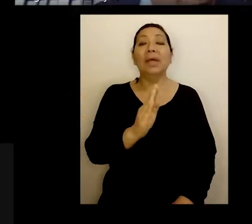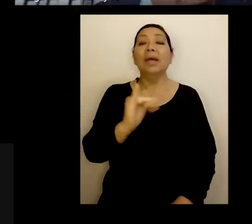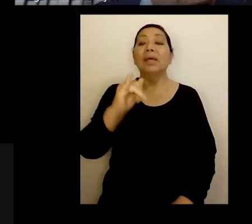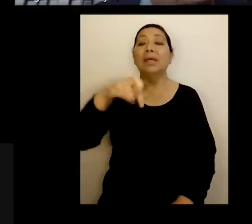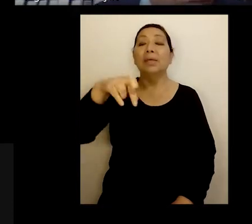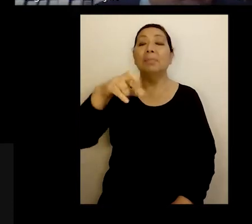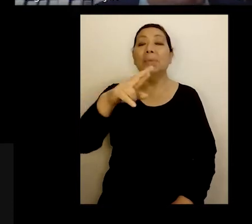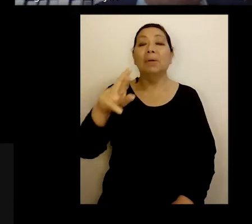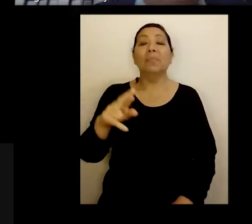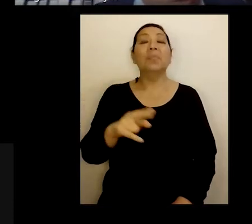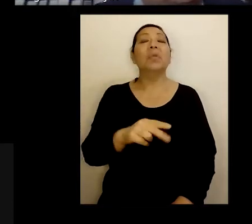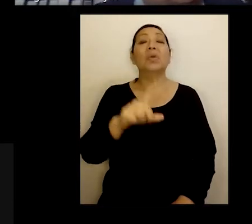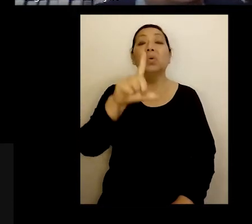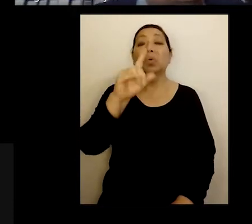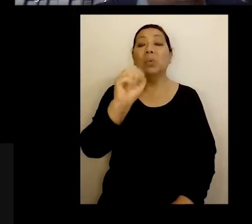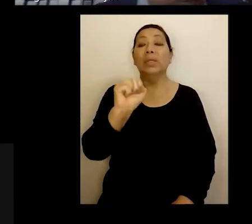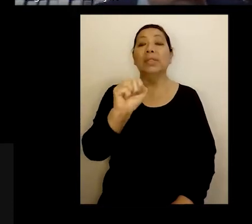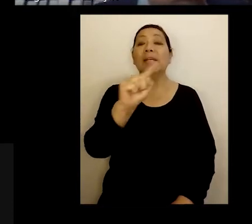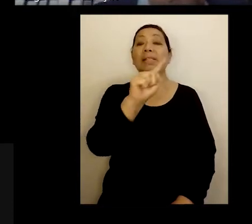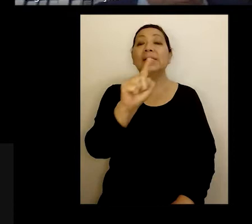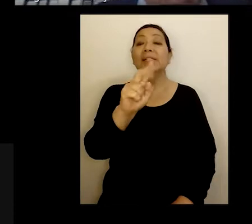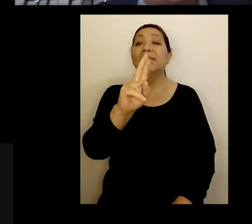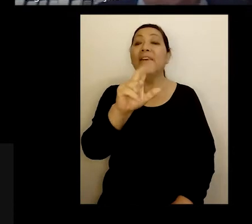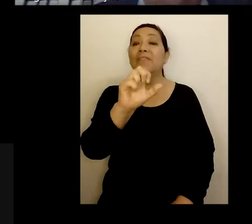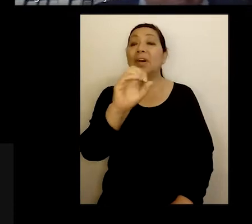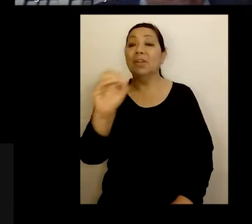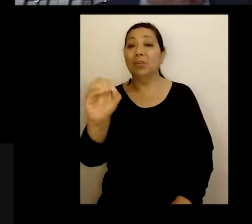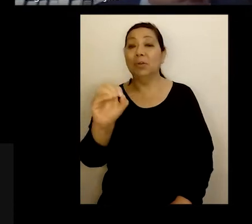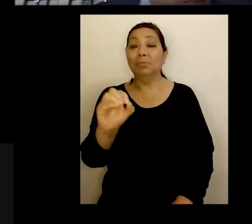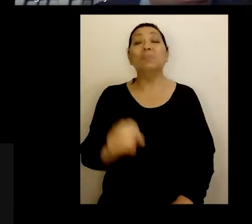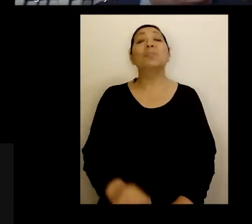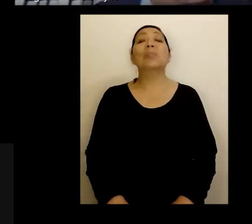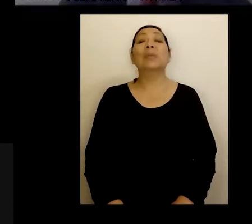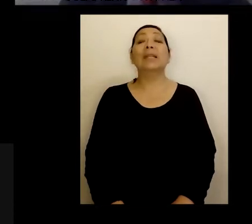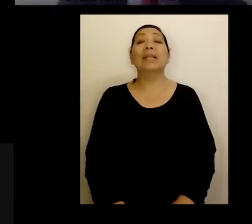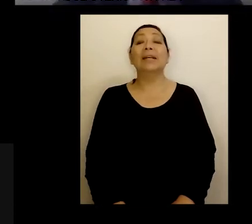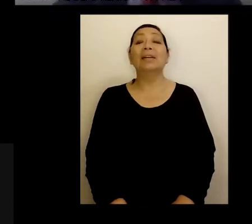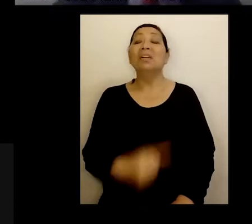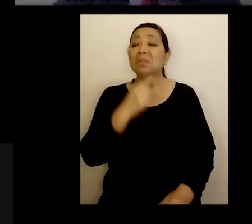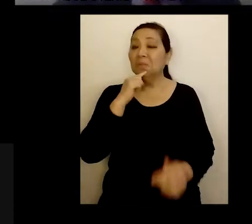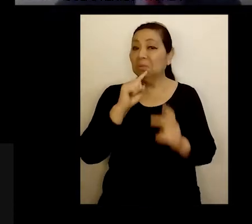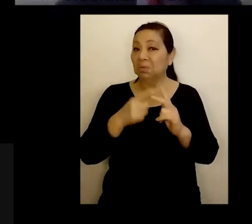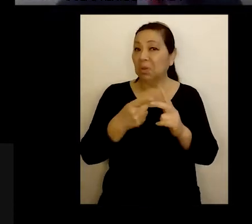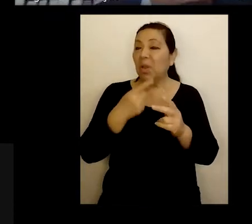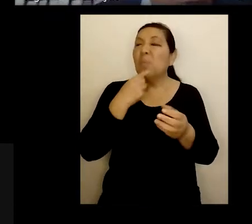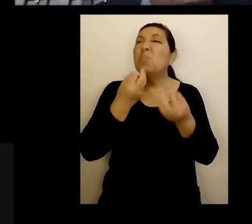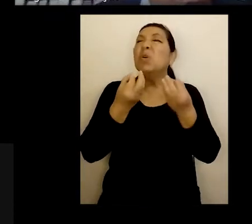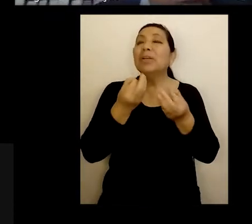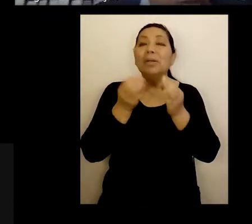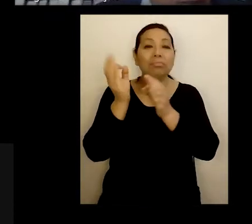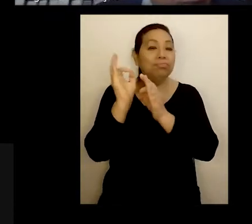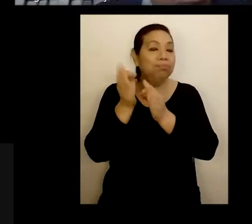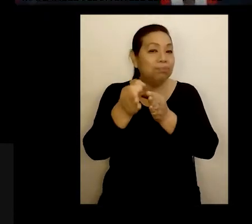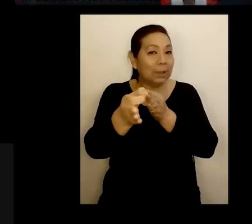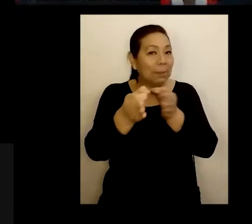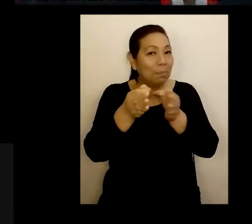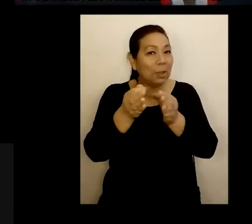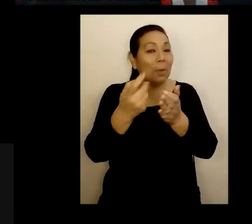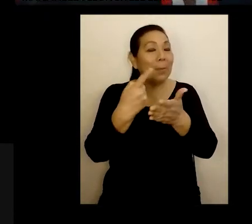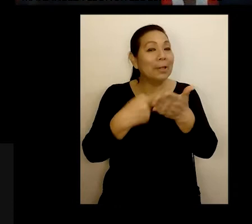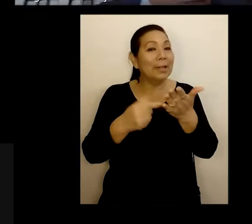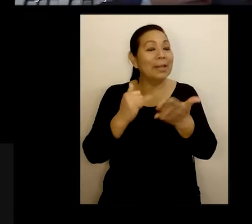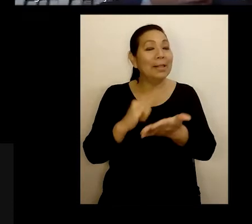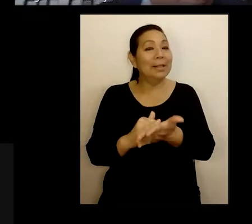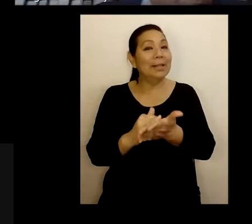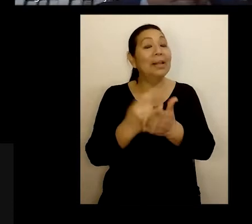Parragués y Luis Ceballos Vélez. Siendo así, señora presidenta, inicio mi exposición solicitando